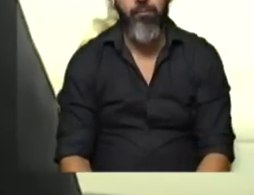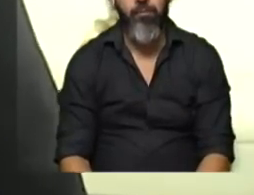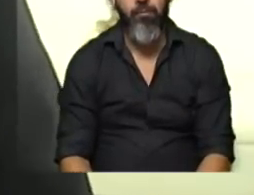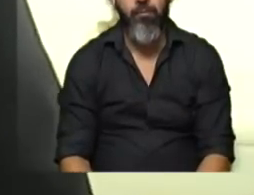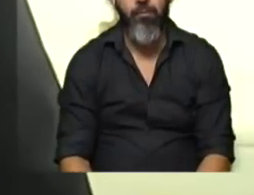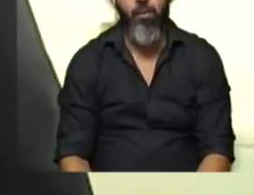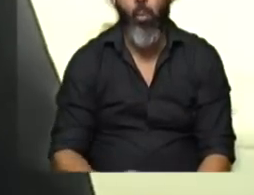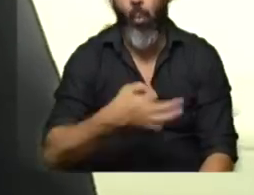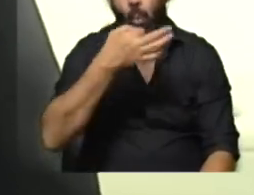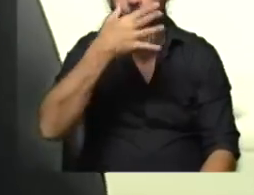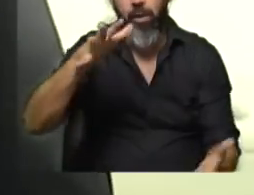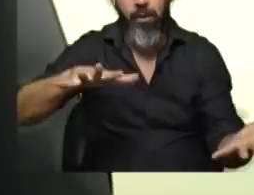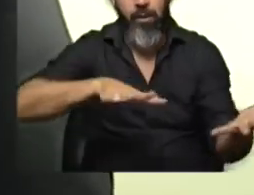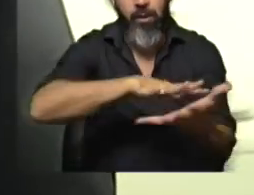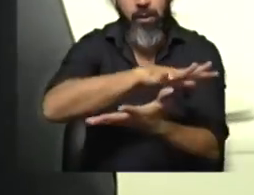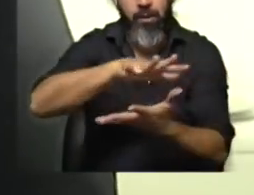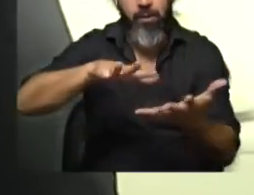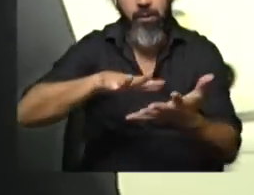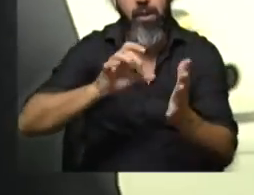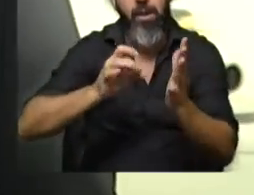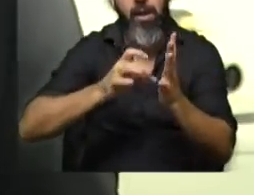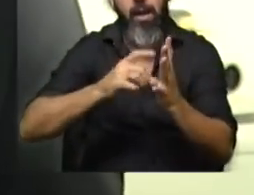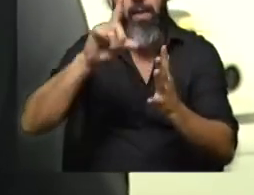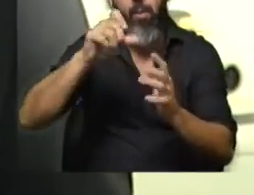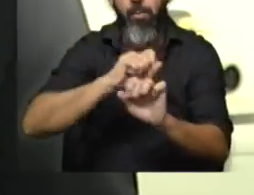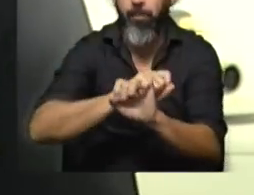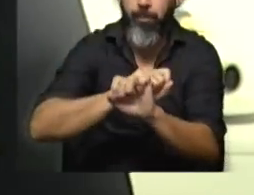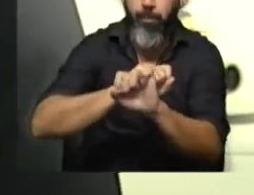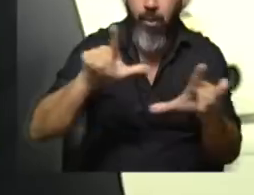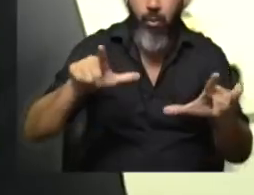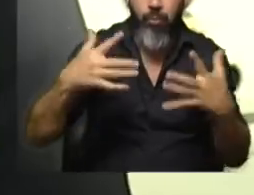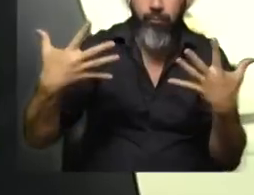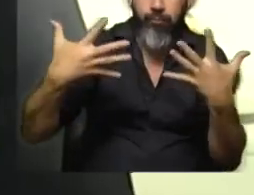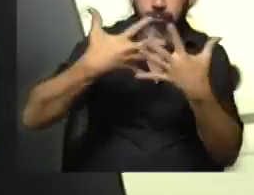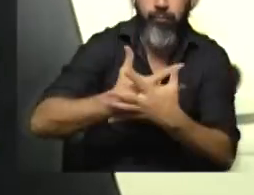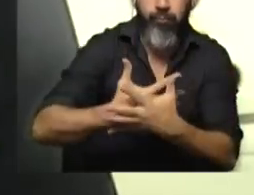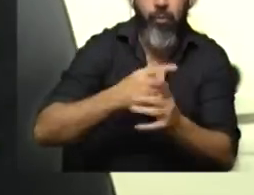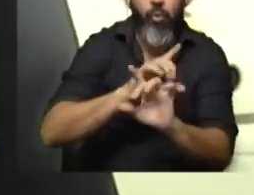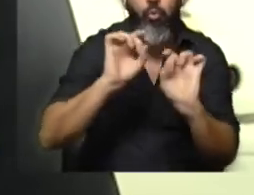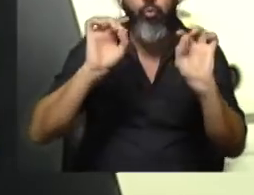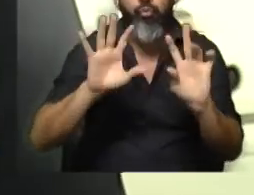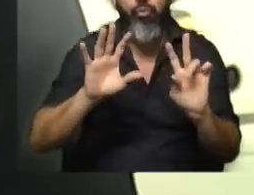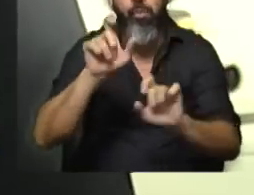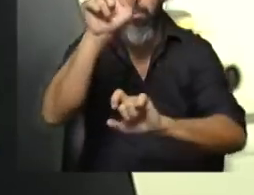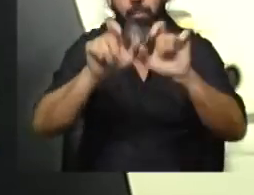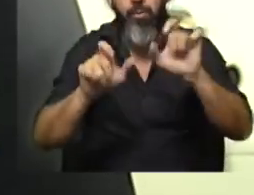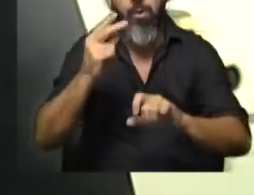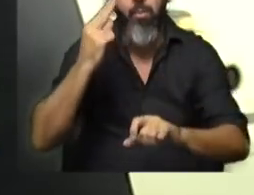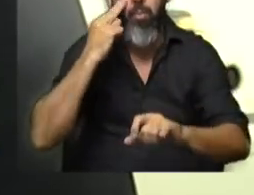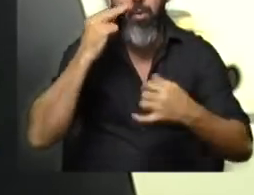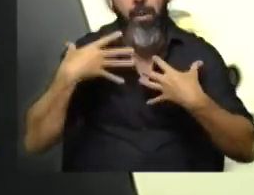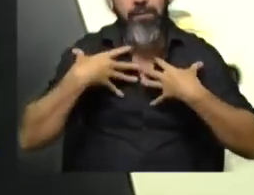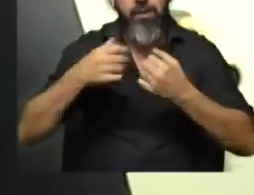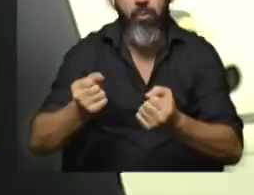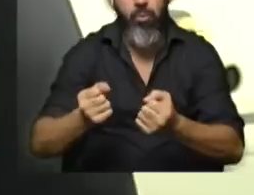contexto la calidad del agua va a ser peor la afectación ya no solo a población con problemas de